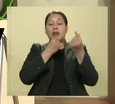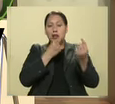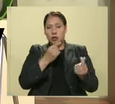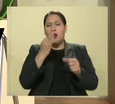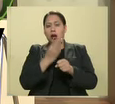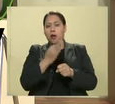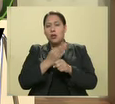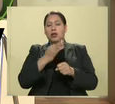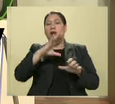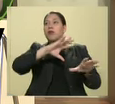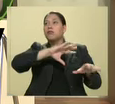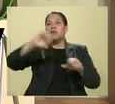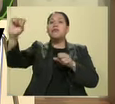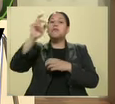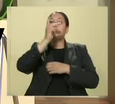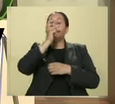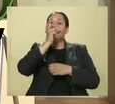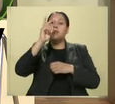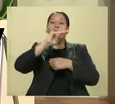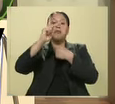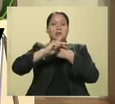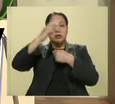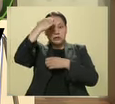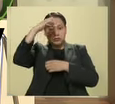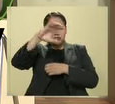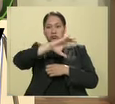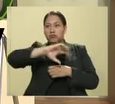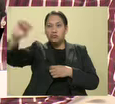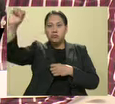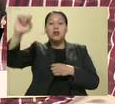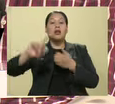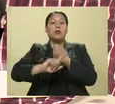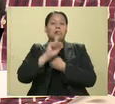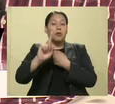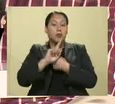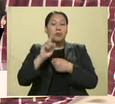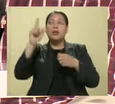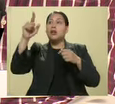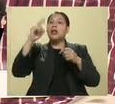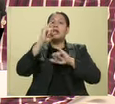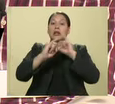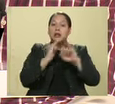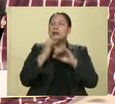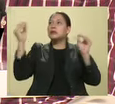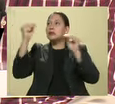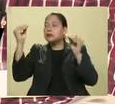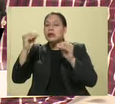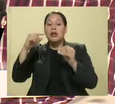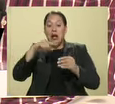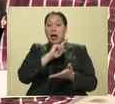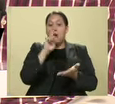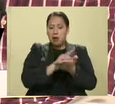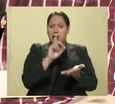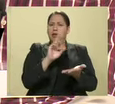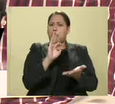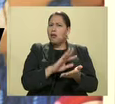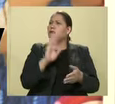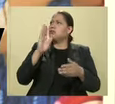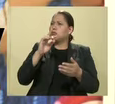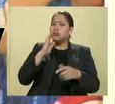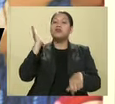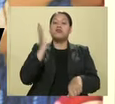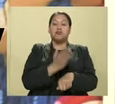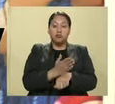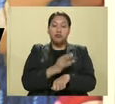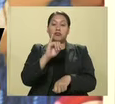está sustraído y retenido en el extranjero y hay un problema con un tratado internacional. La ley en el DF te da esta